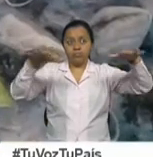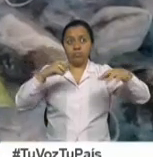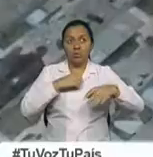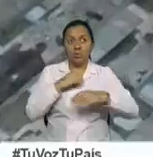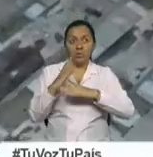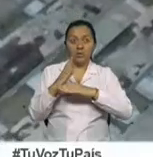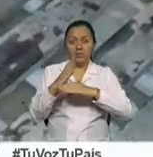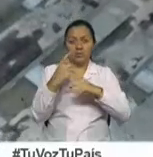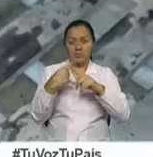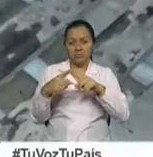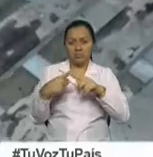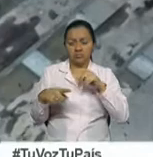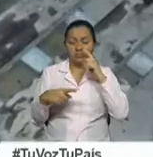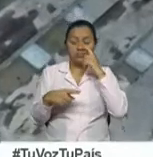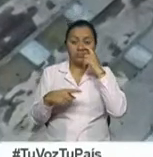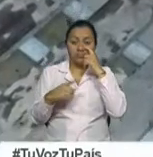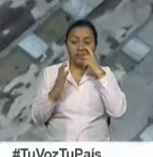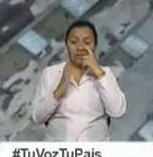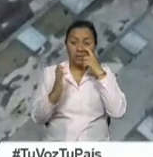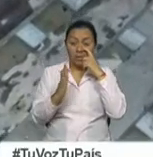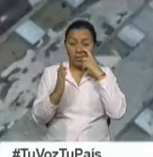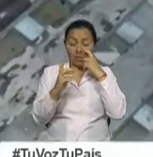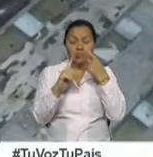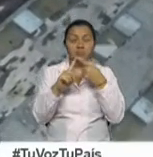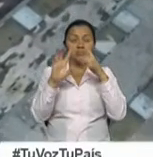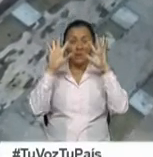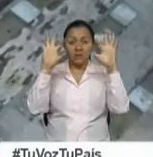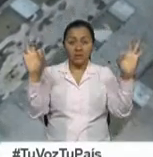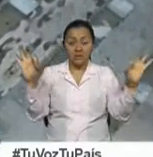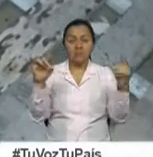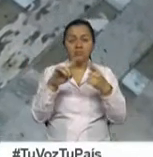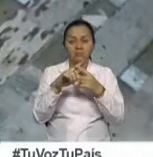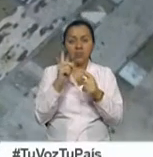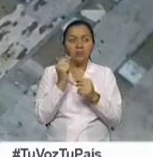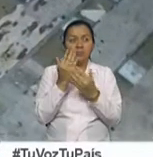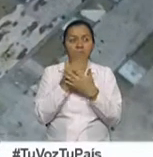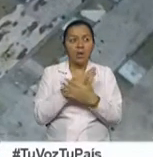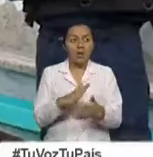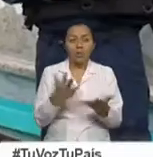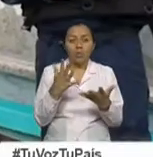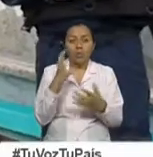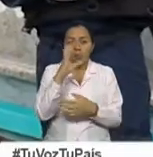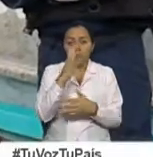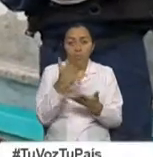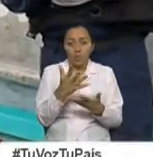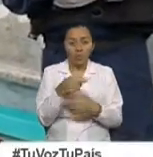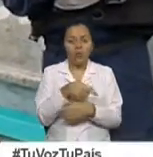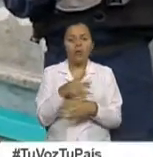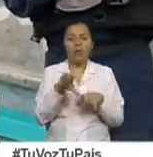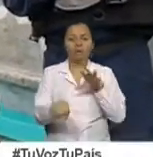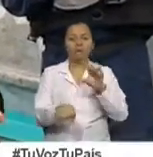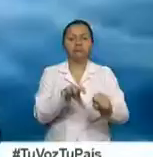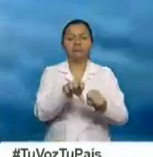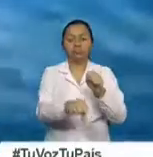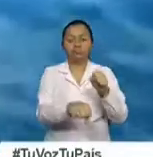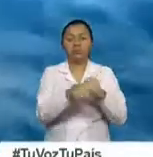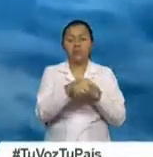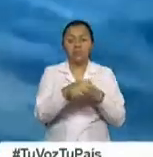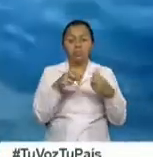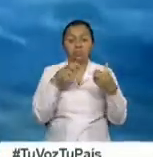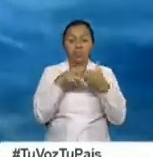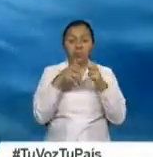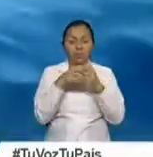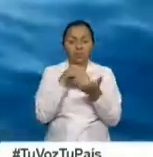diversas especies, entre ellas tiburones martillo, una especie en peligro de extinción. Los presuntos delitos como este